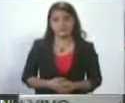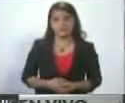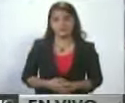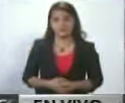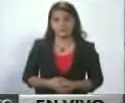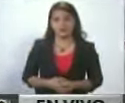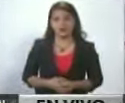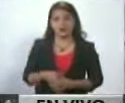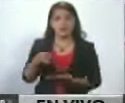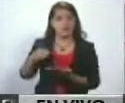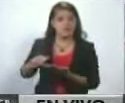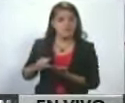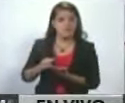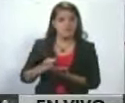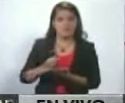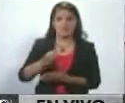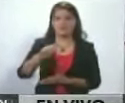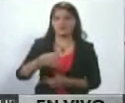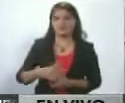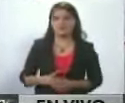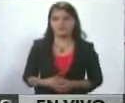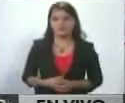La lealtad.